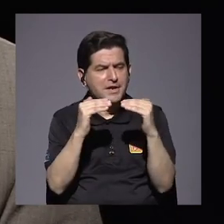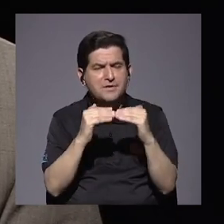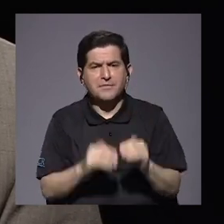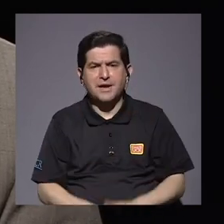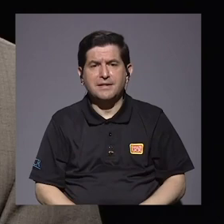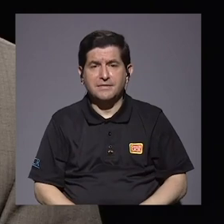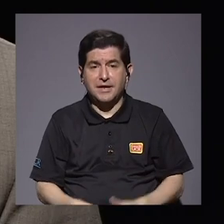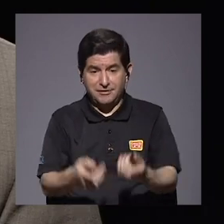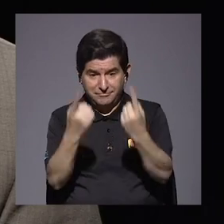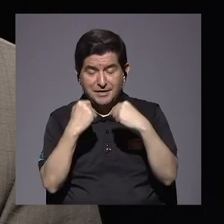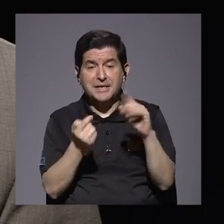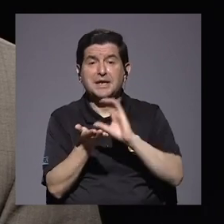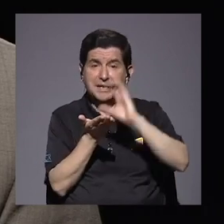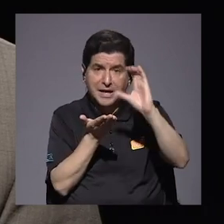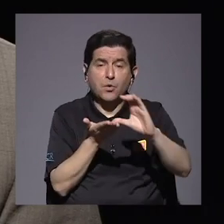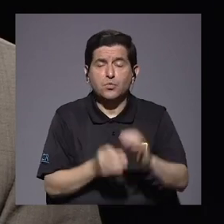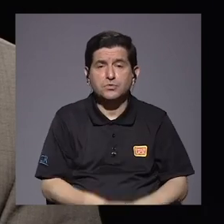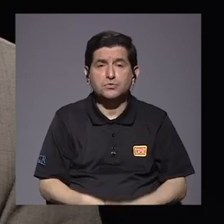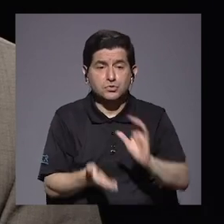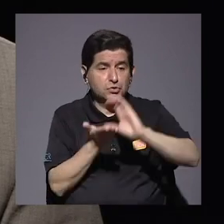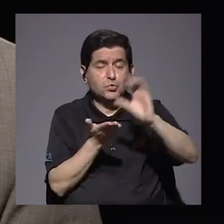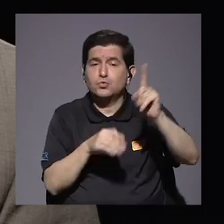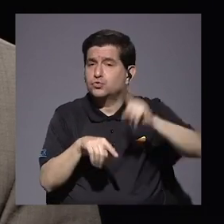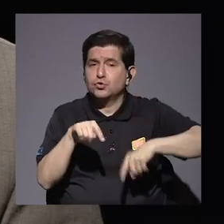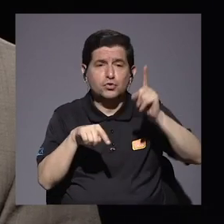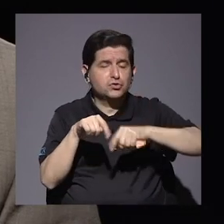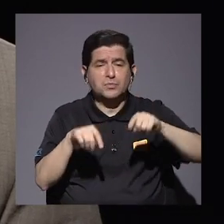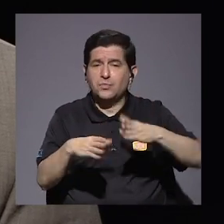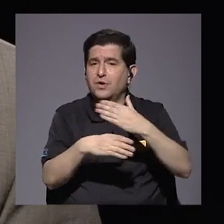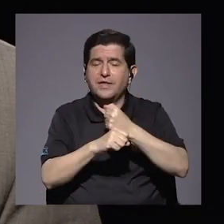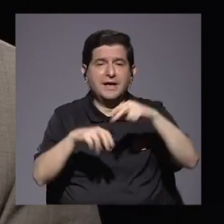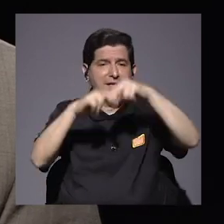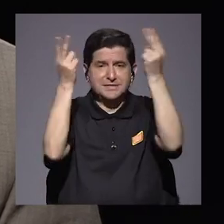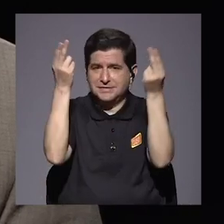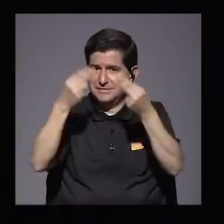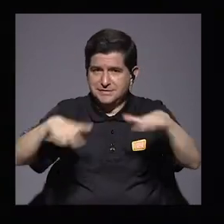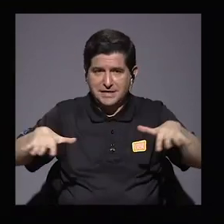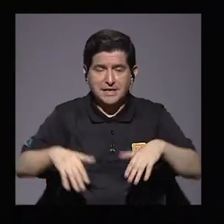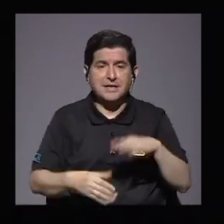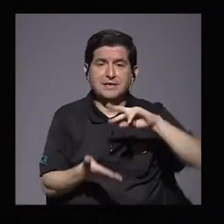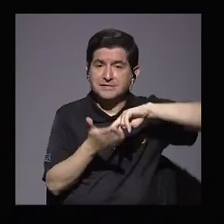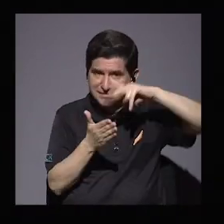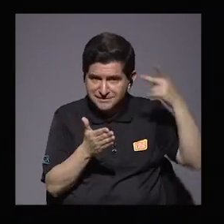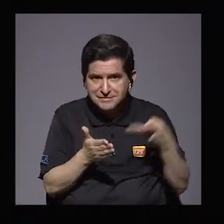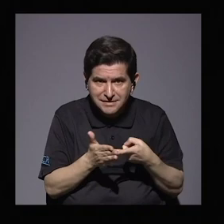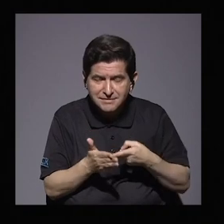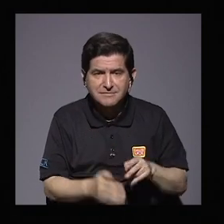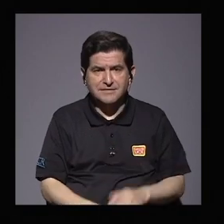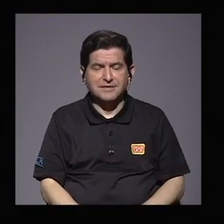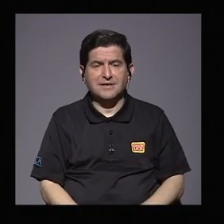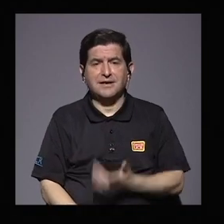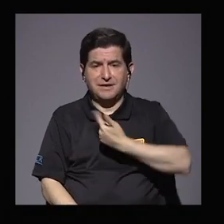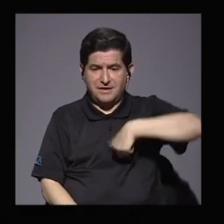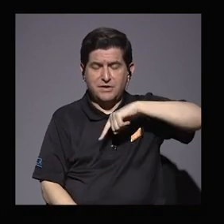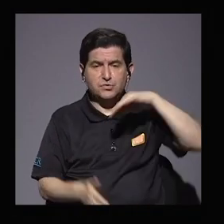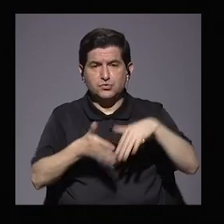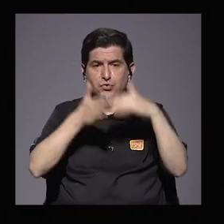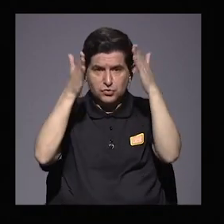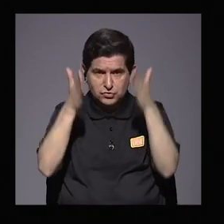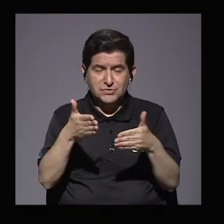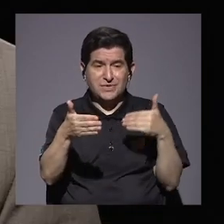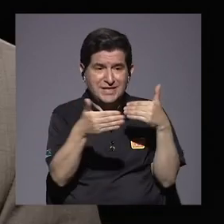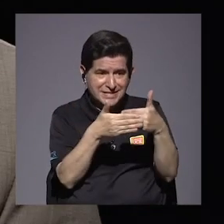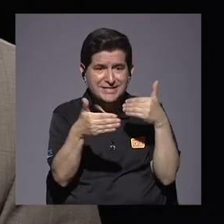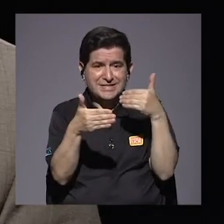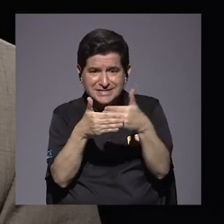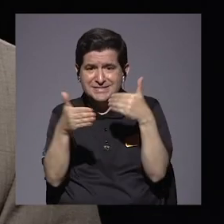de presencialidad para algunos cursos, para aquellos cursos que no se pueden virtualizar. Y eso va a implicar entonces que tengamos que tener los